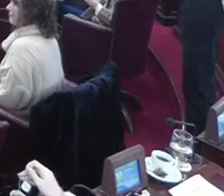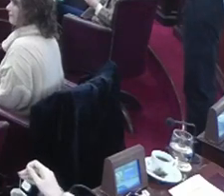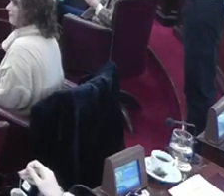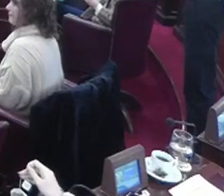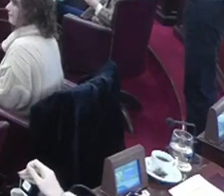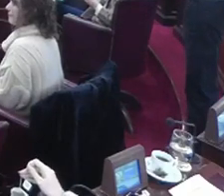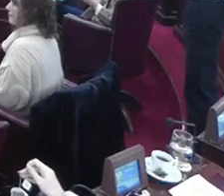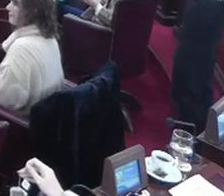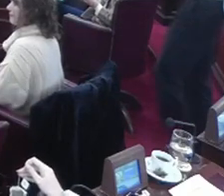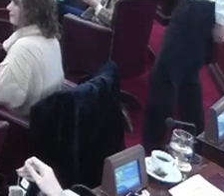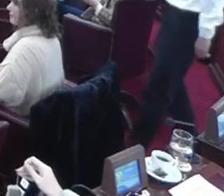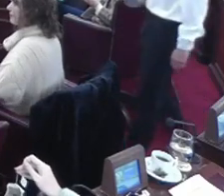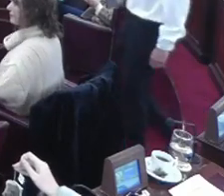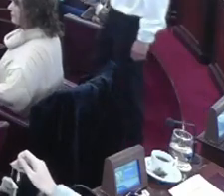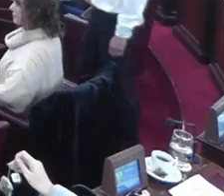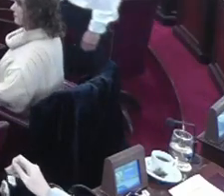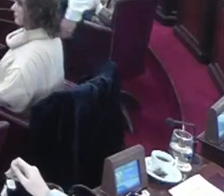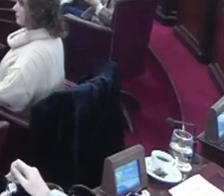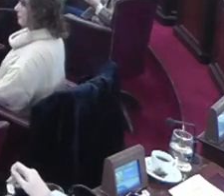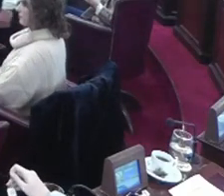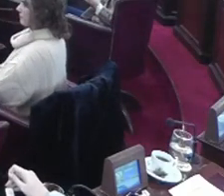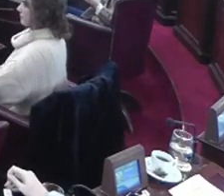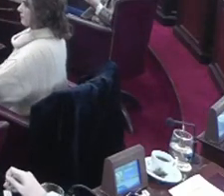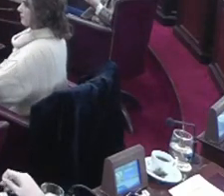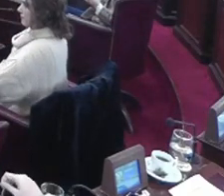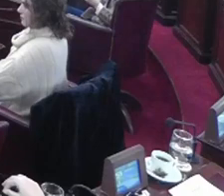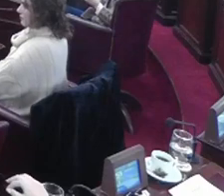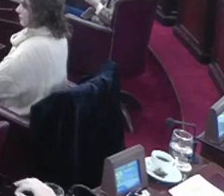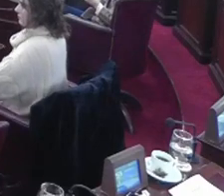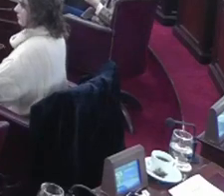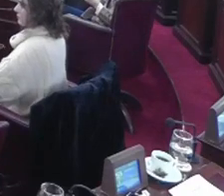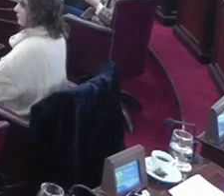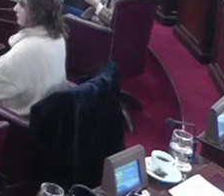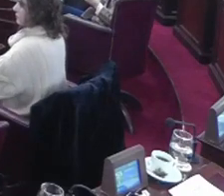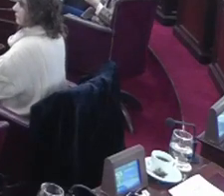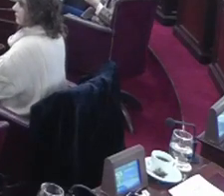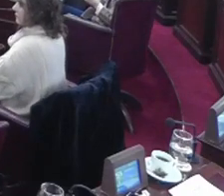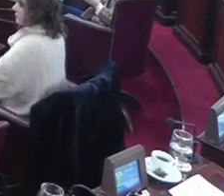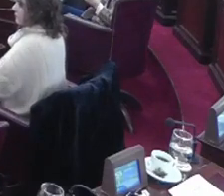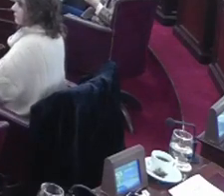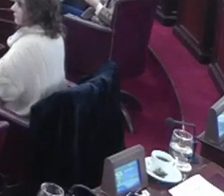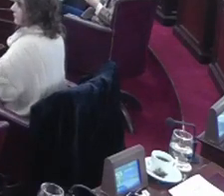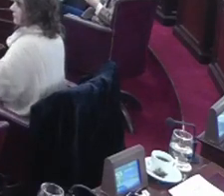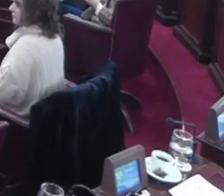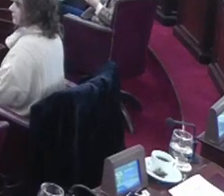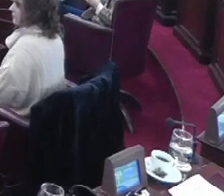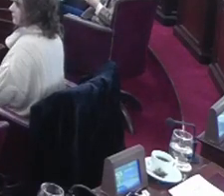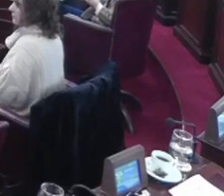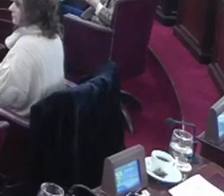bien Vamos a continuar ahora con el orden del día Les pido